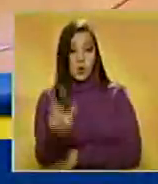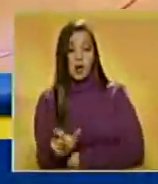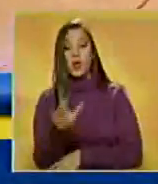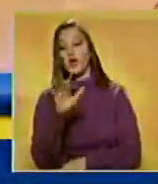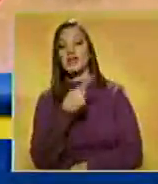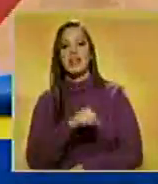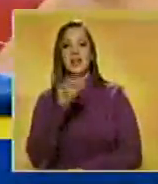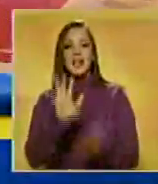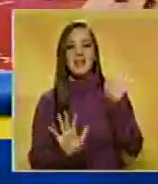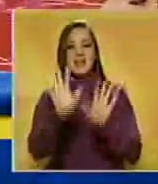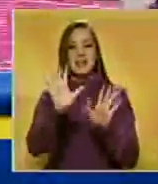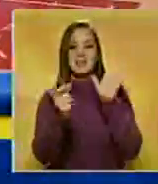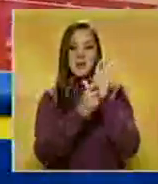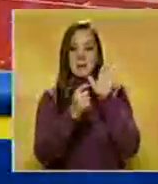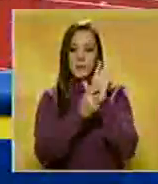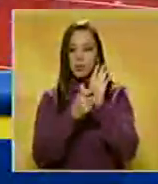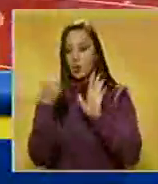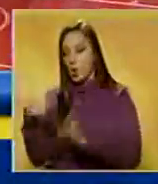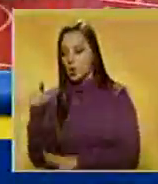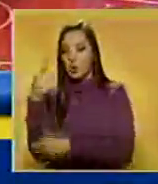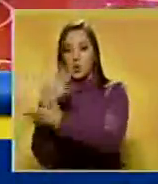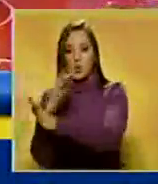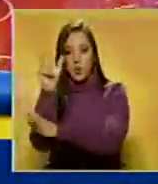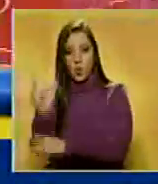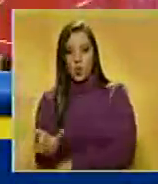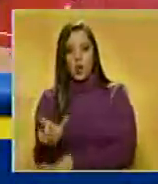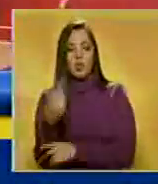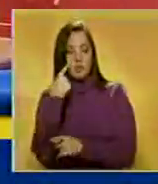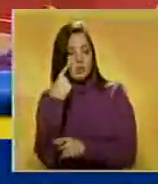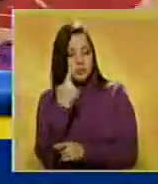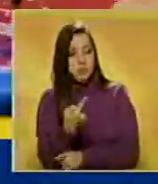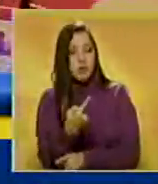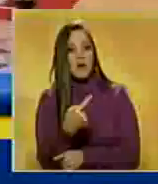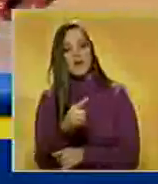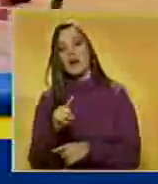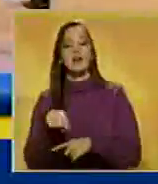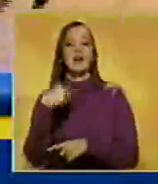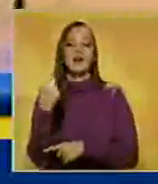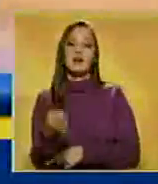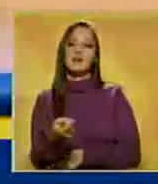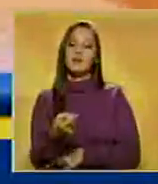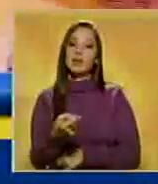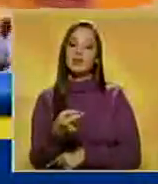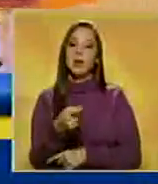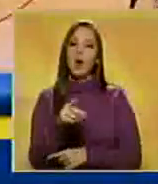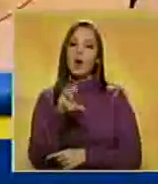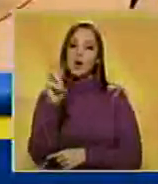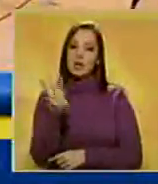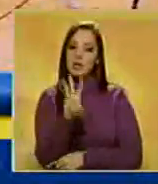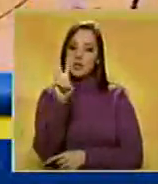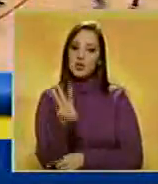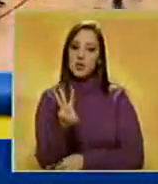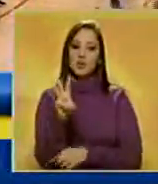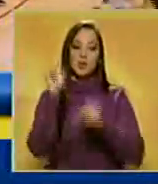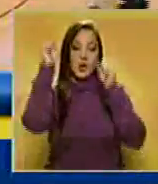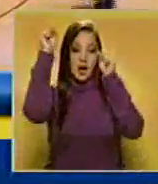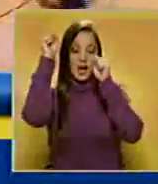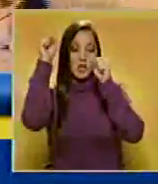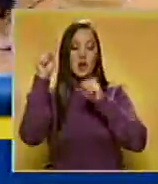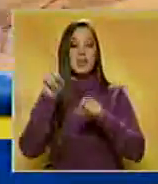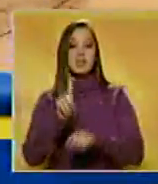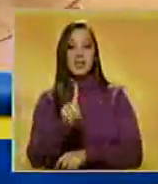15 puntos. Su rival saldrá de la serie entre Atlanta y Washington. En tanto, los Rockets de Houston batieron a los Clippers de Los